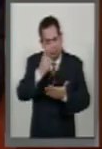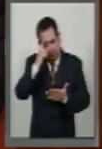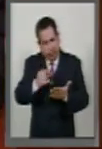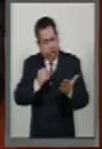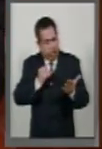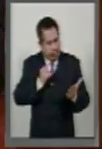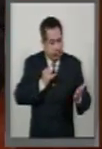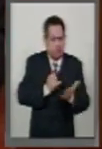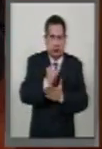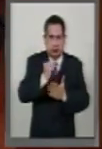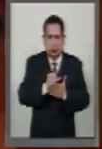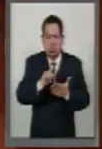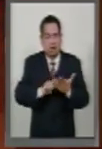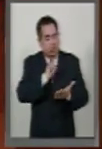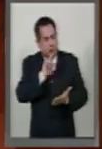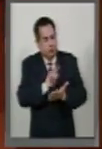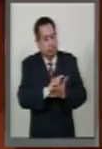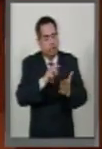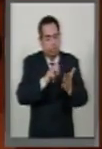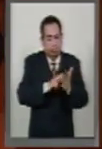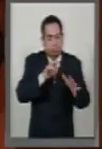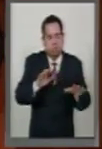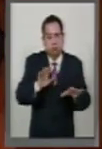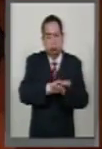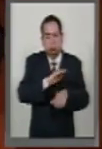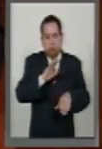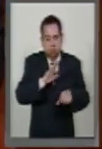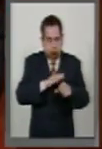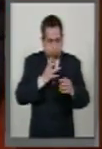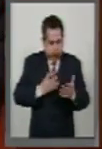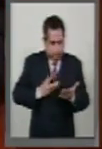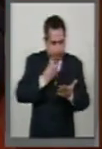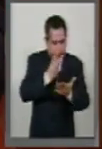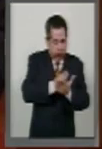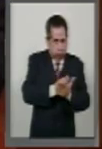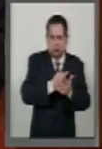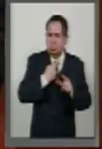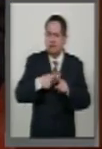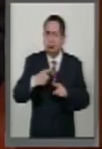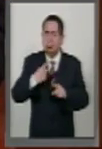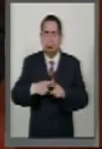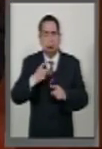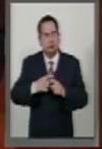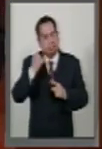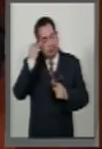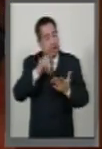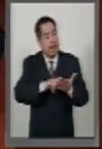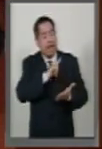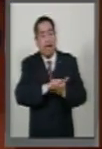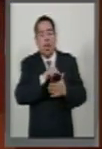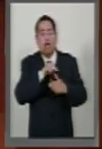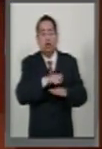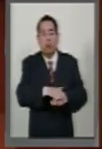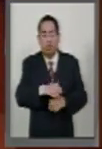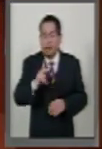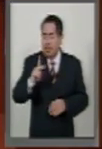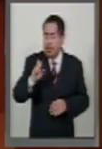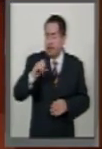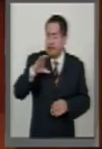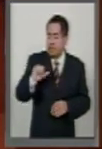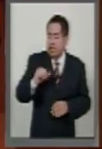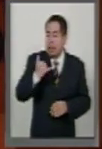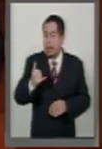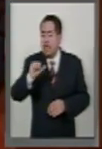decreto por el que se reforman y adicionan diversas disposiciones de la Ley General de Pesca y